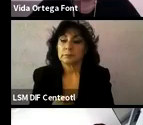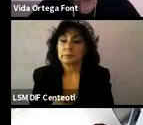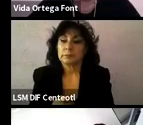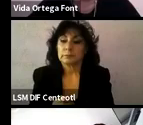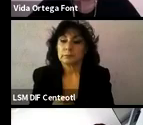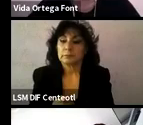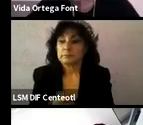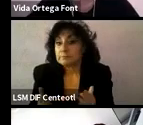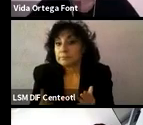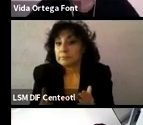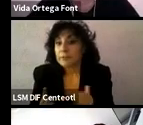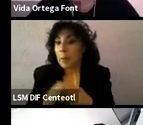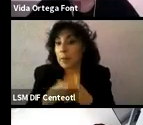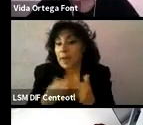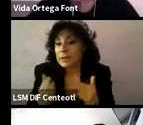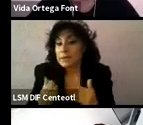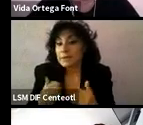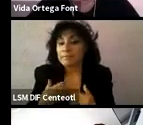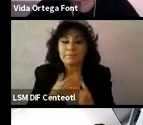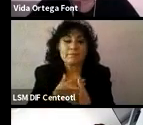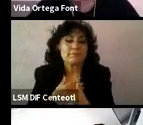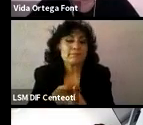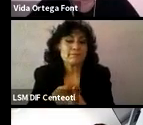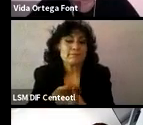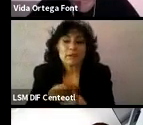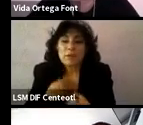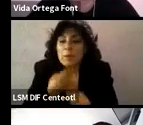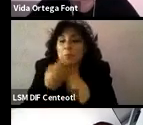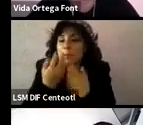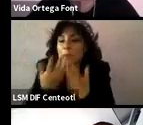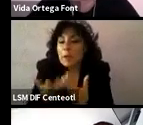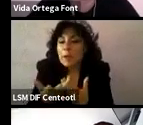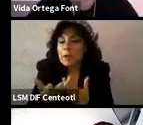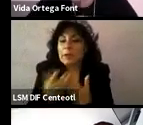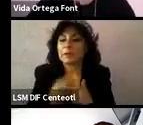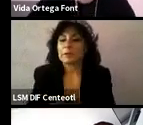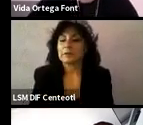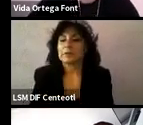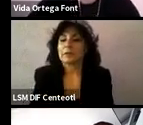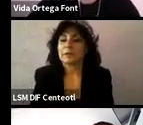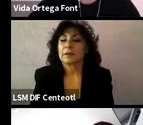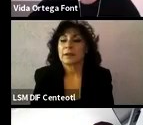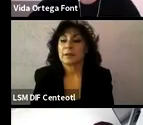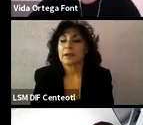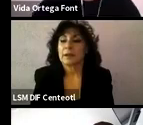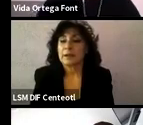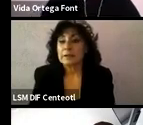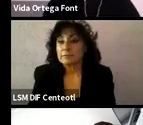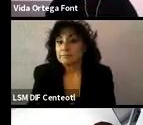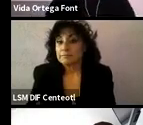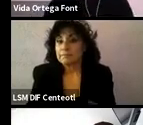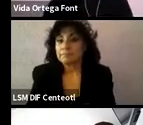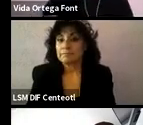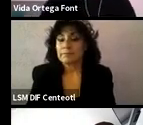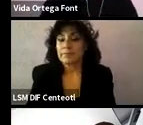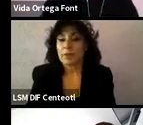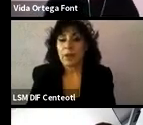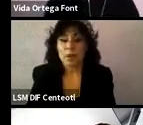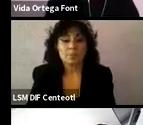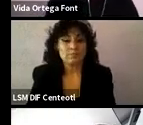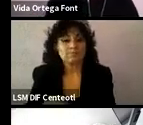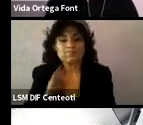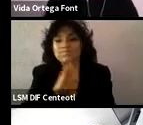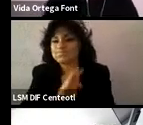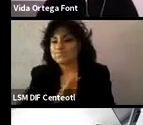¿qué más? Desearles, pues, no sé cómo esté, pero un feliz 2021 a